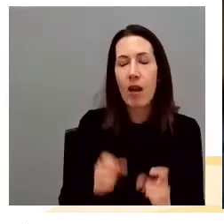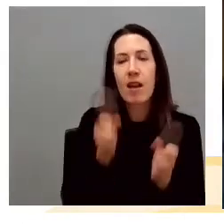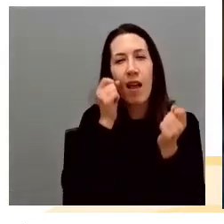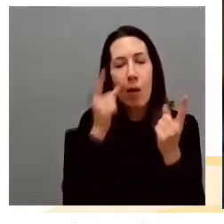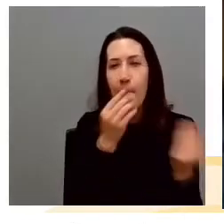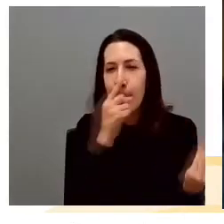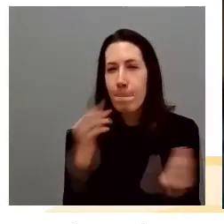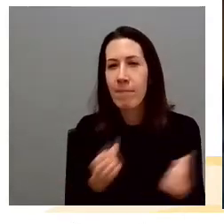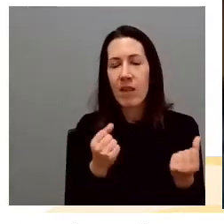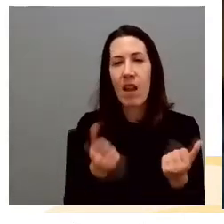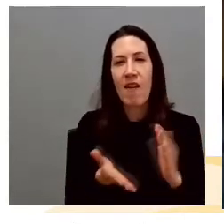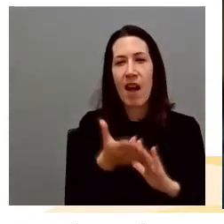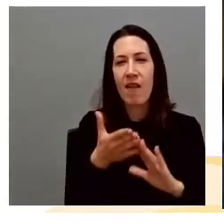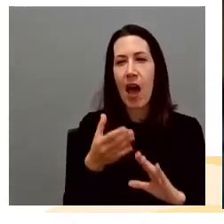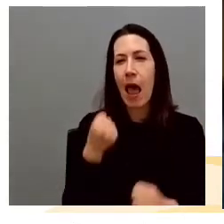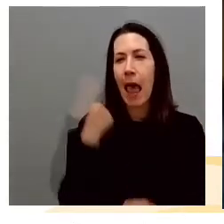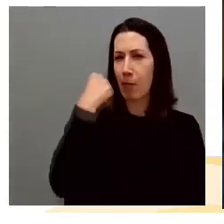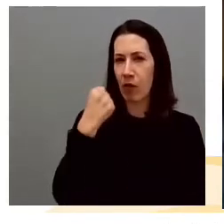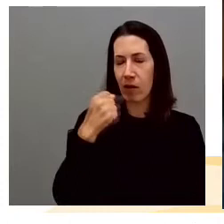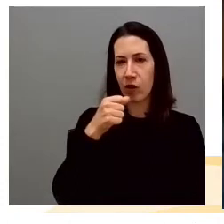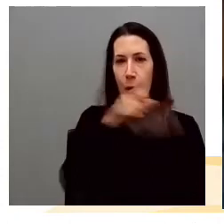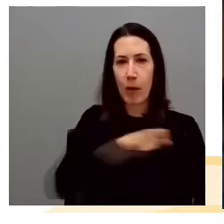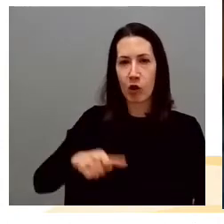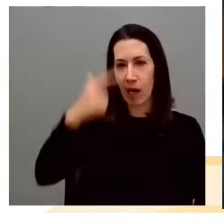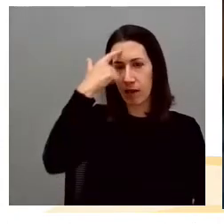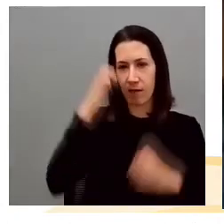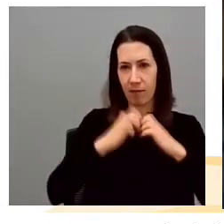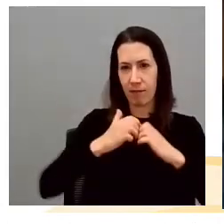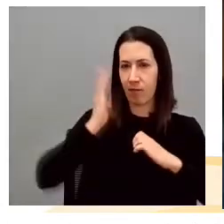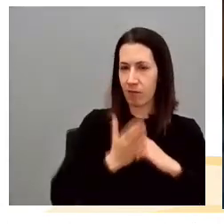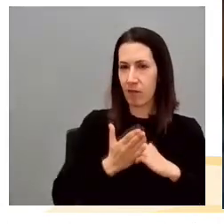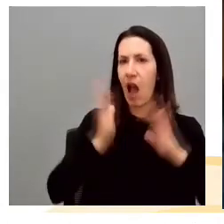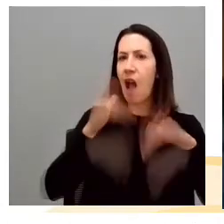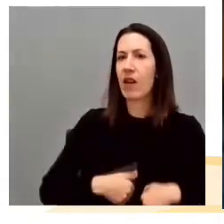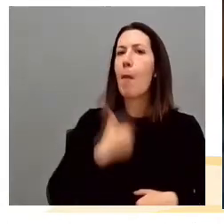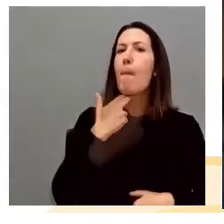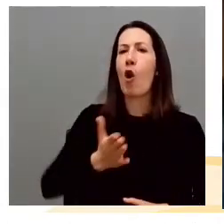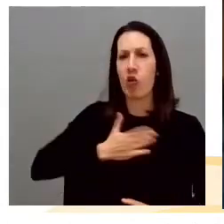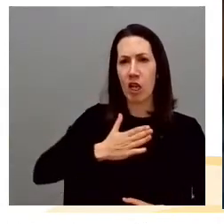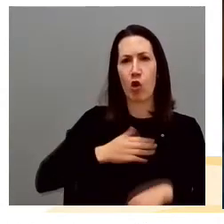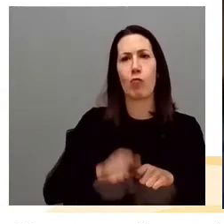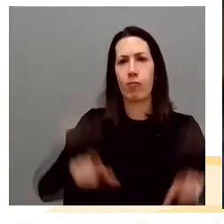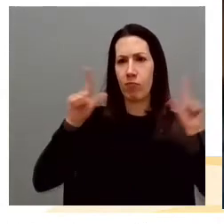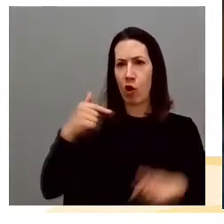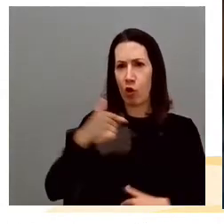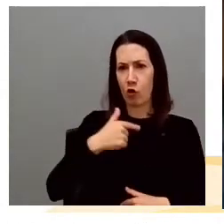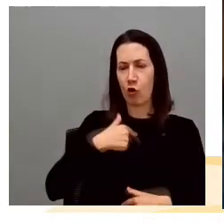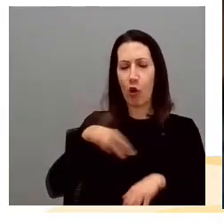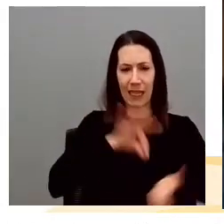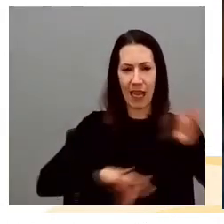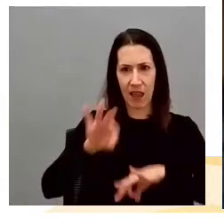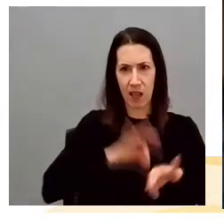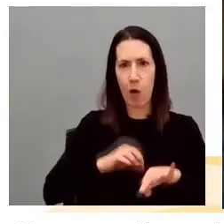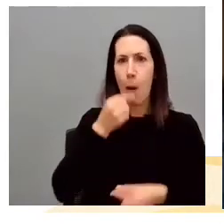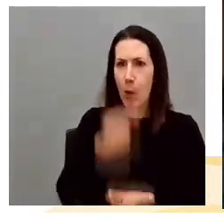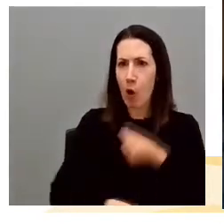el empoderamiento de las personas con parálisis cerebral, que hablan por sí mismas y que actúan en primera persona, que están cogiendo